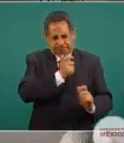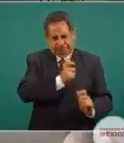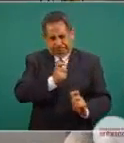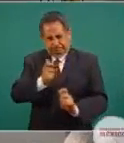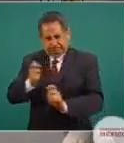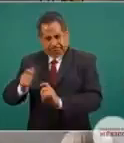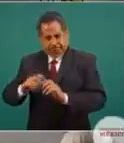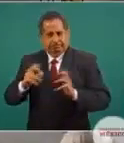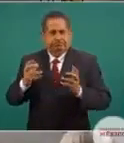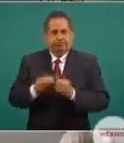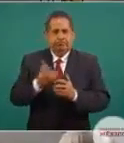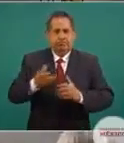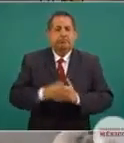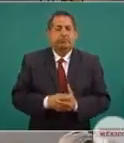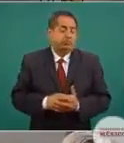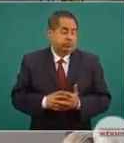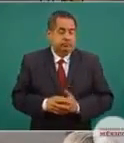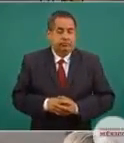192.567. Ya, ahora sí, si vemos